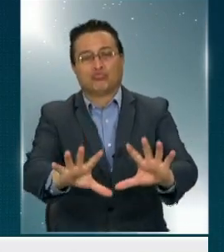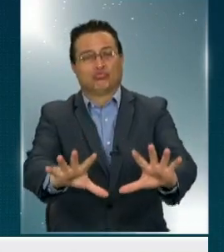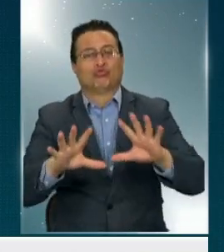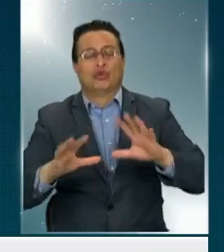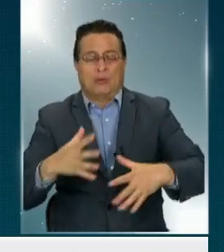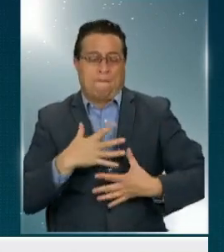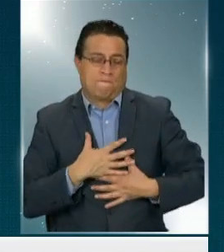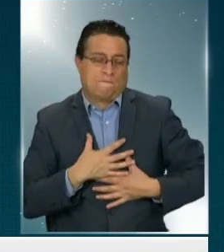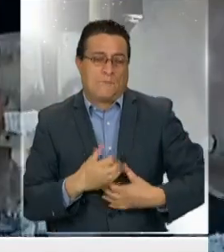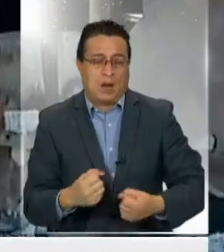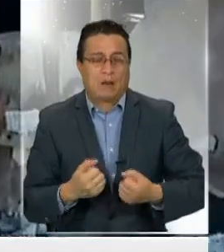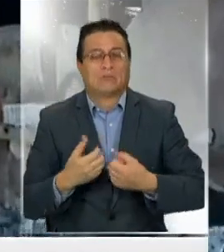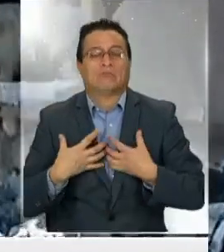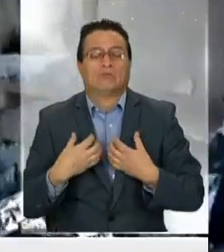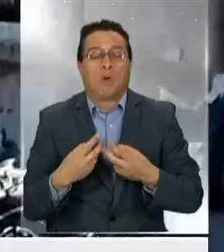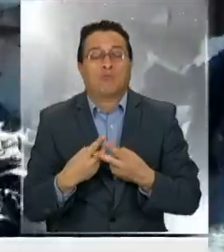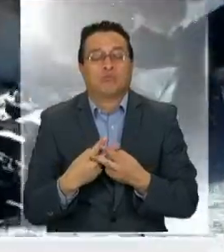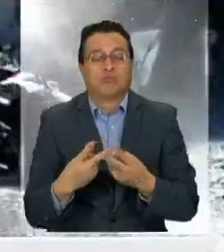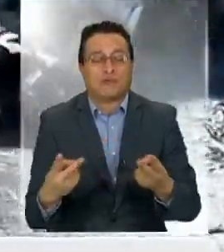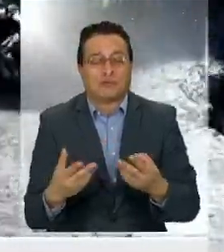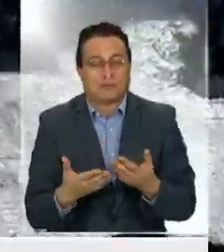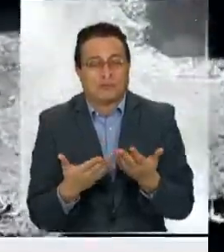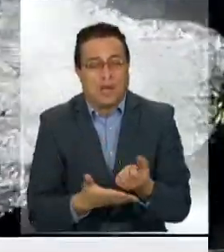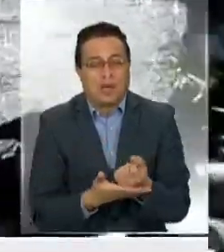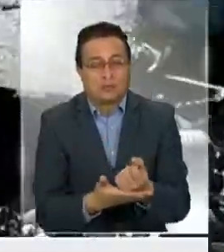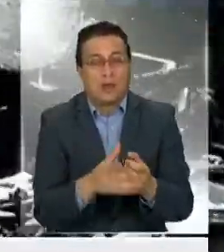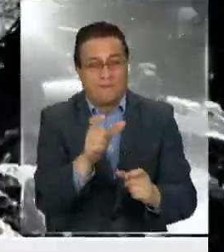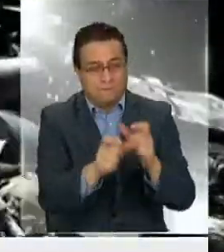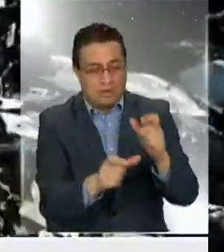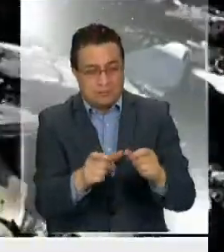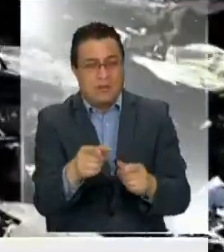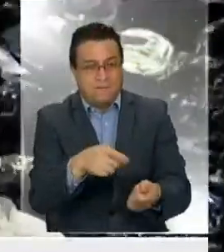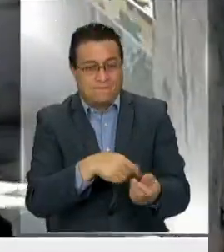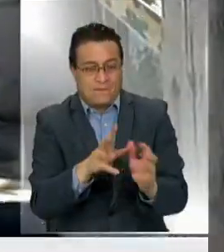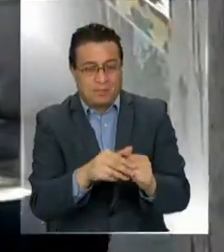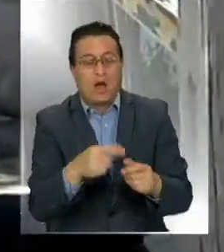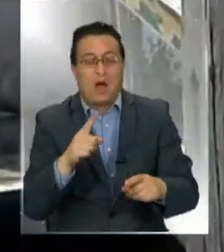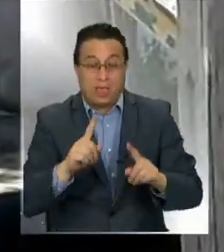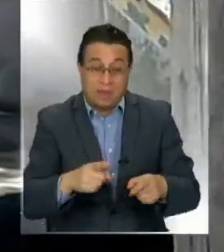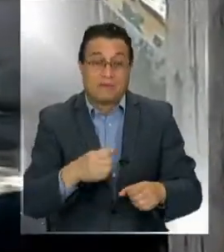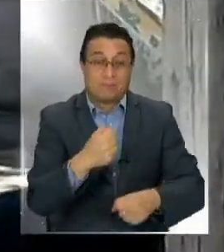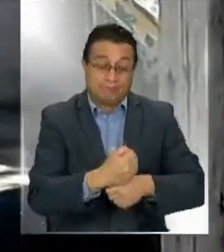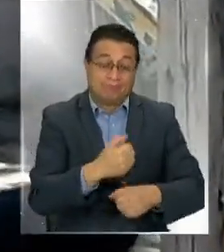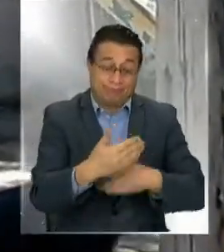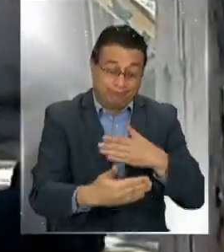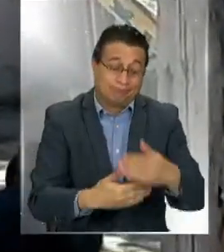vocación al servicio público y una familia que tiene el gran desafío de salir adelante.